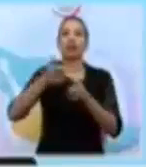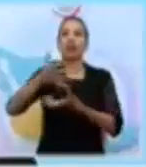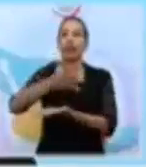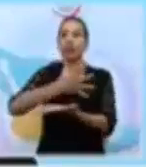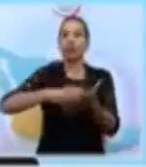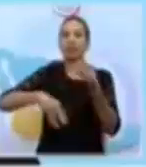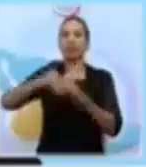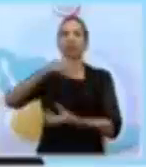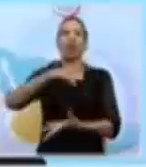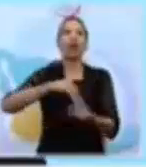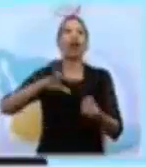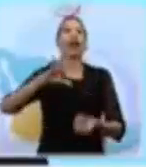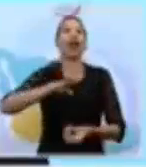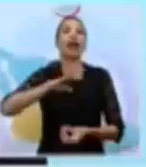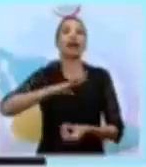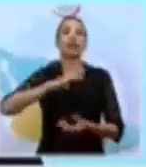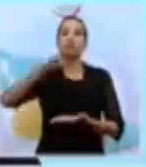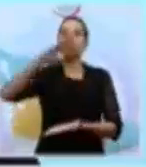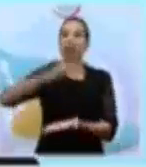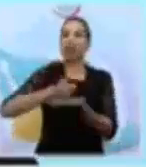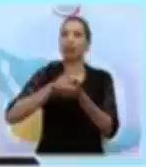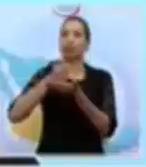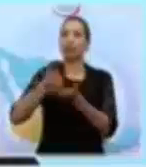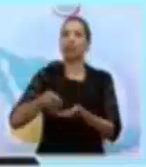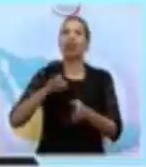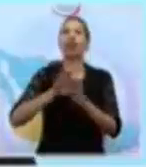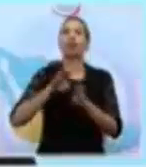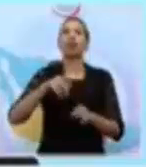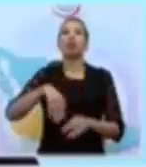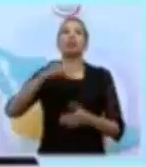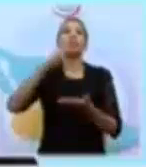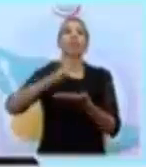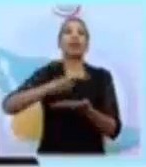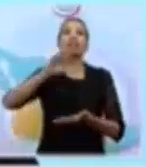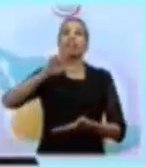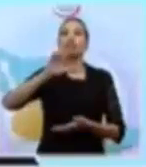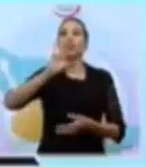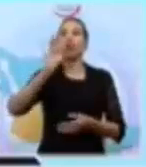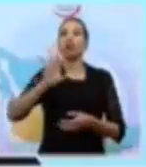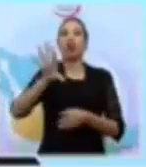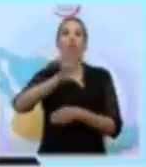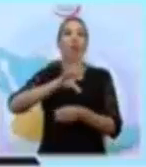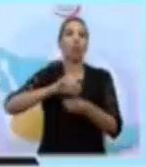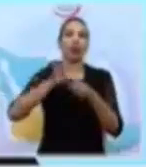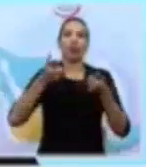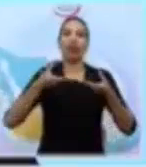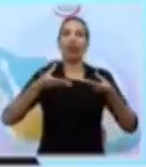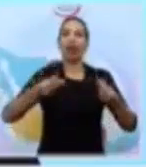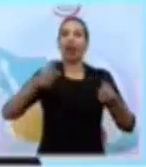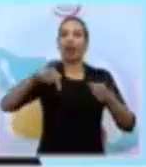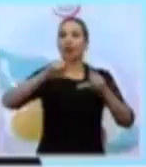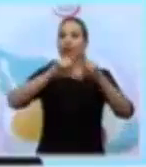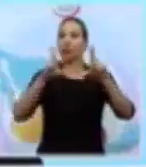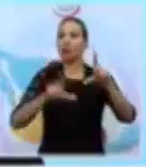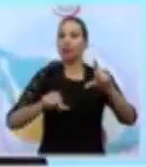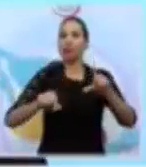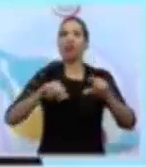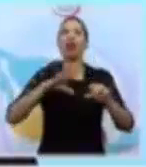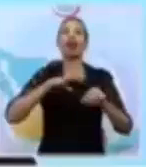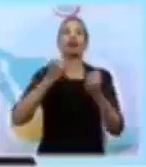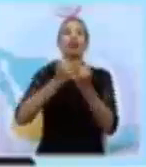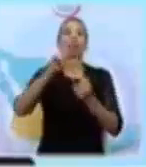ingresos recibe menos de 18% de todo el gasto público en México y